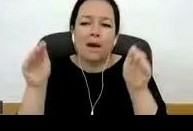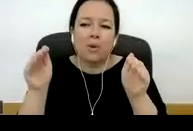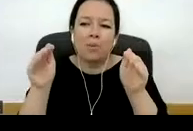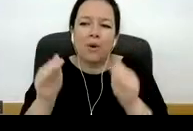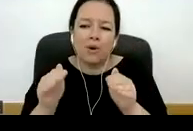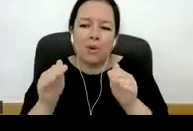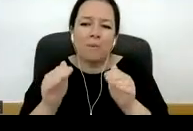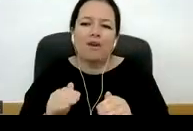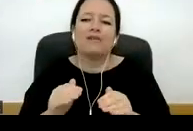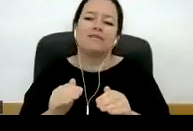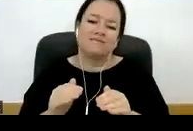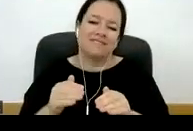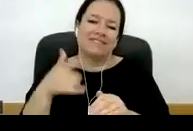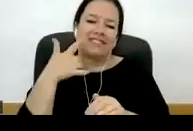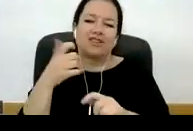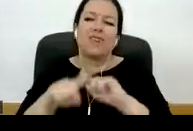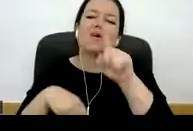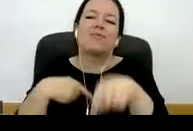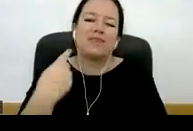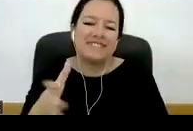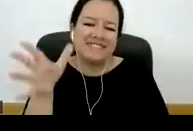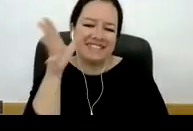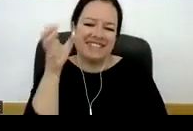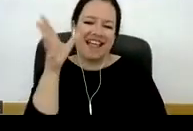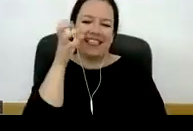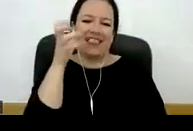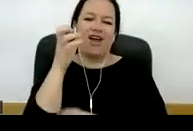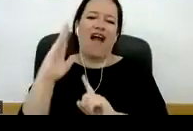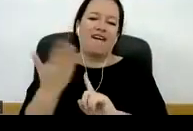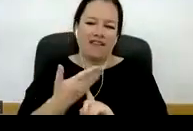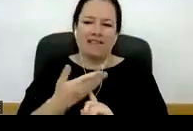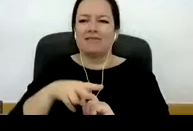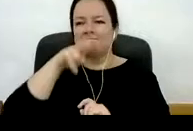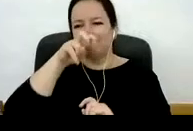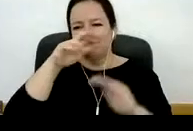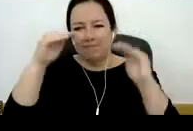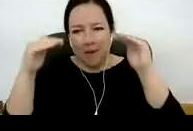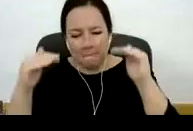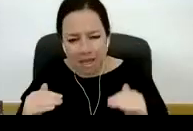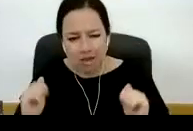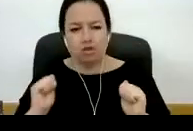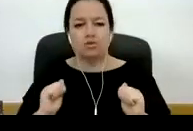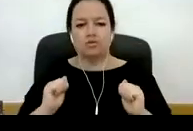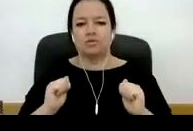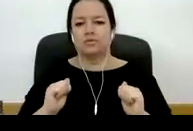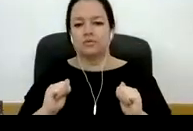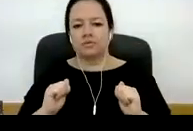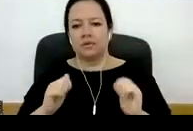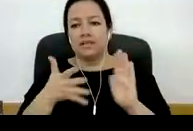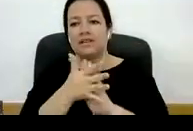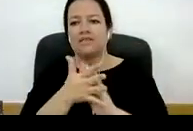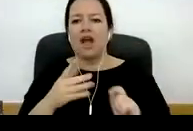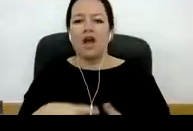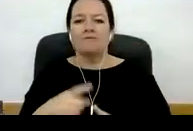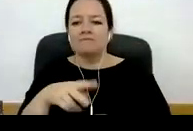esto resulta palpable, pues eso, hay alteraciones en el olfato, perdemos la capacidad olfativa, por tanto habrá menos placer